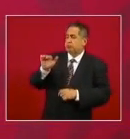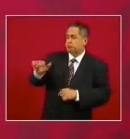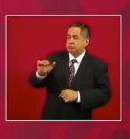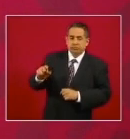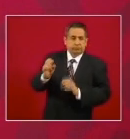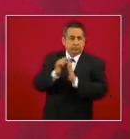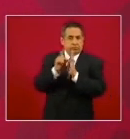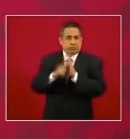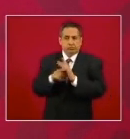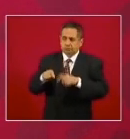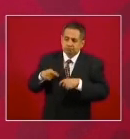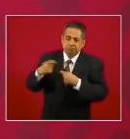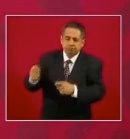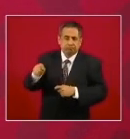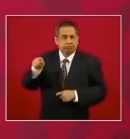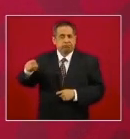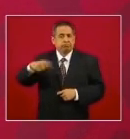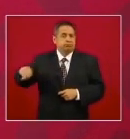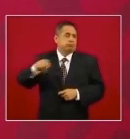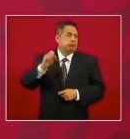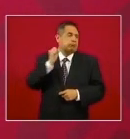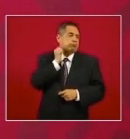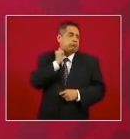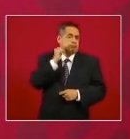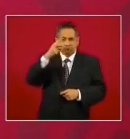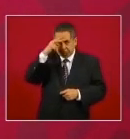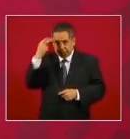la república vamos